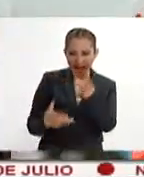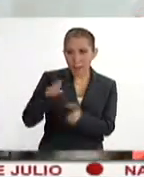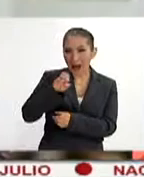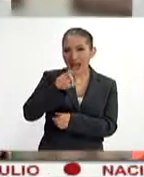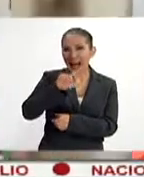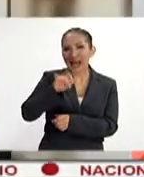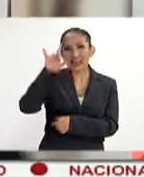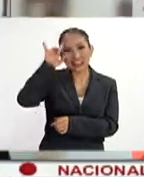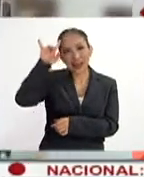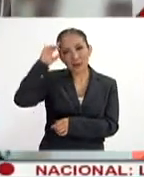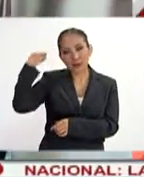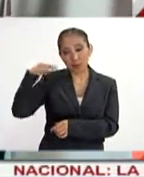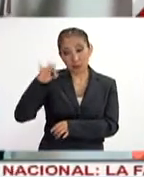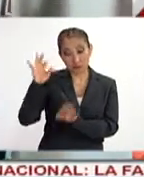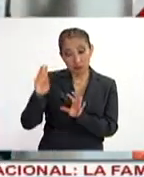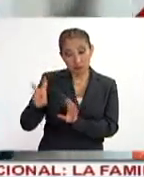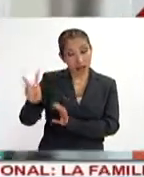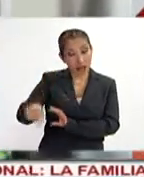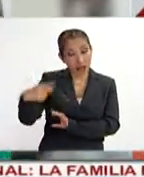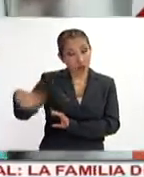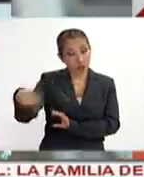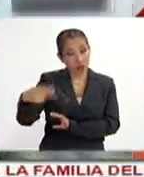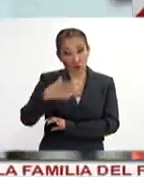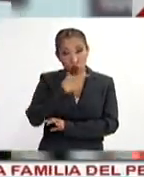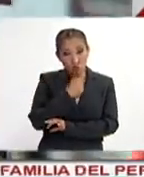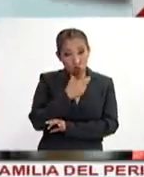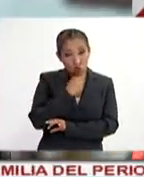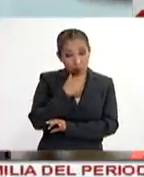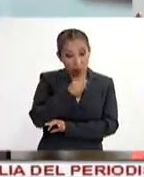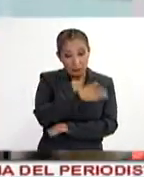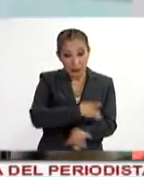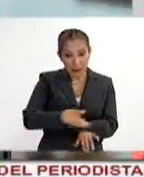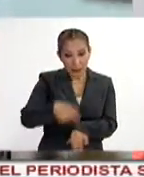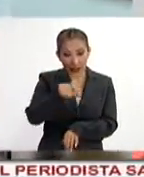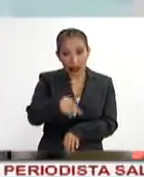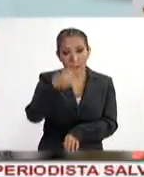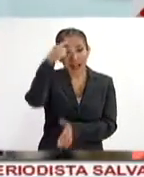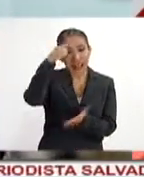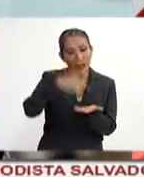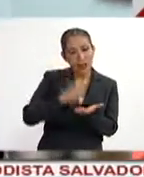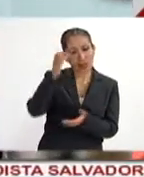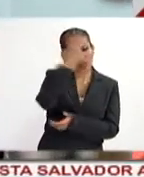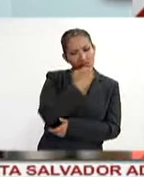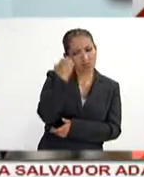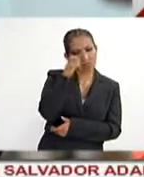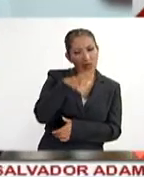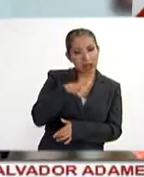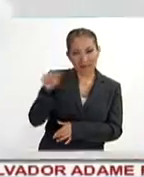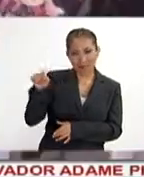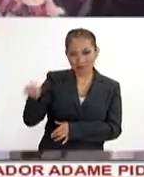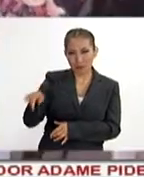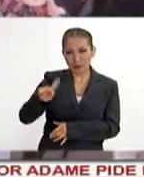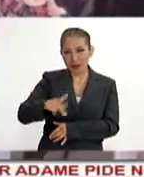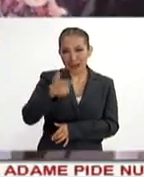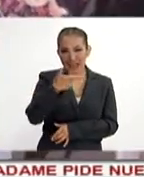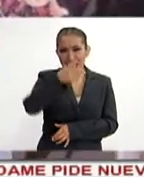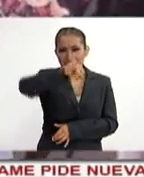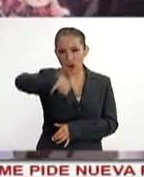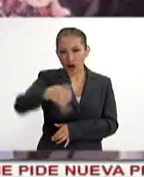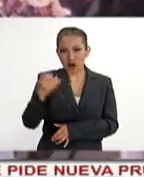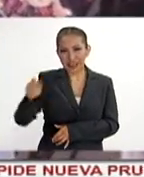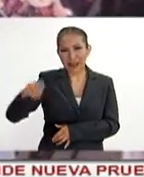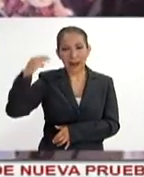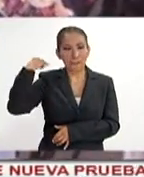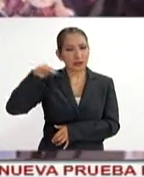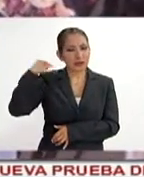Barranca del Diablo, Michoacán, corresponden precisamente al comunicador. Esto al considerar que el peritaje realizado por la Procuraduría de Justicia